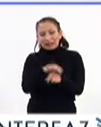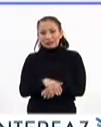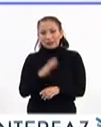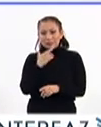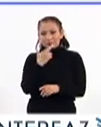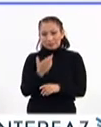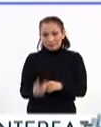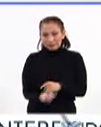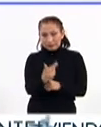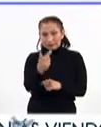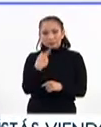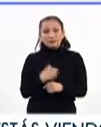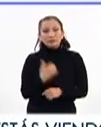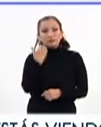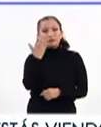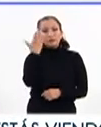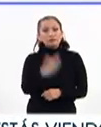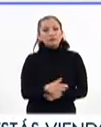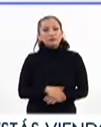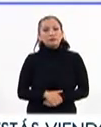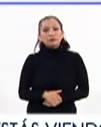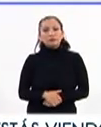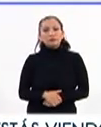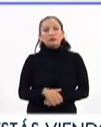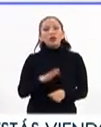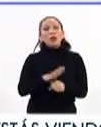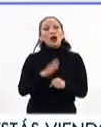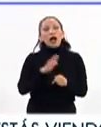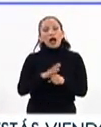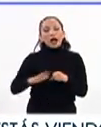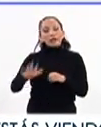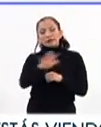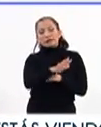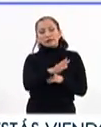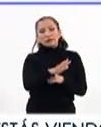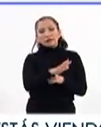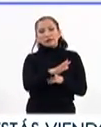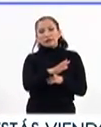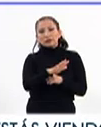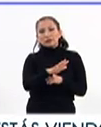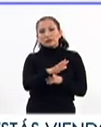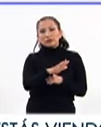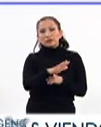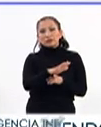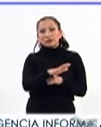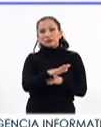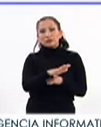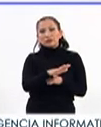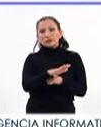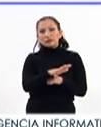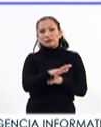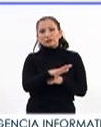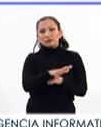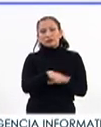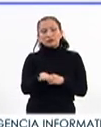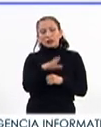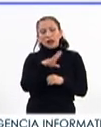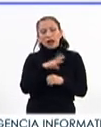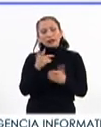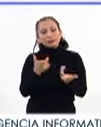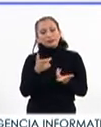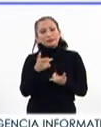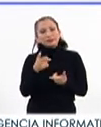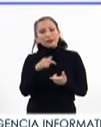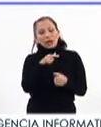te repito la pregunta. Me gustaría preguntarte cuál es el estado de este espacio en el cual se